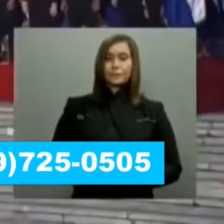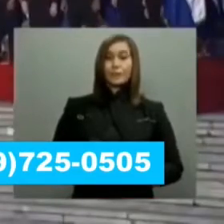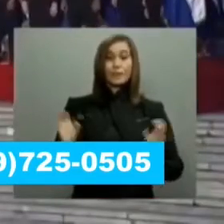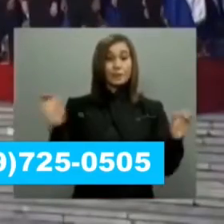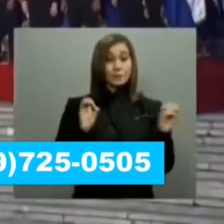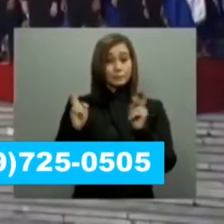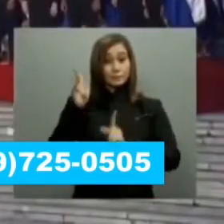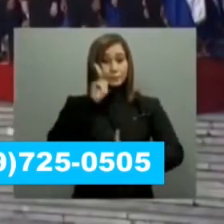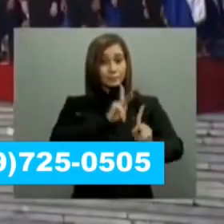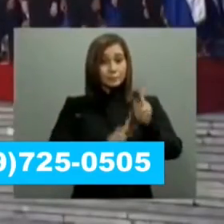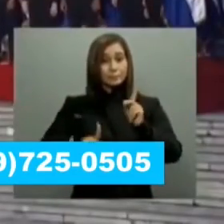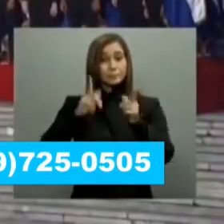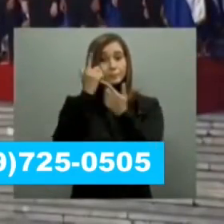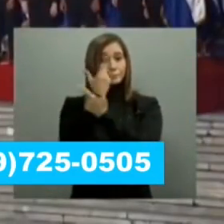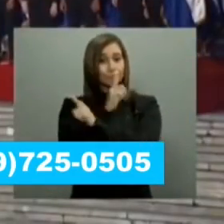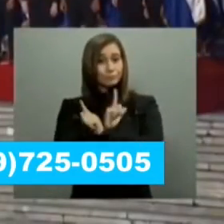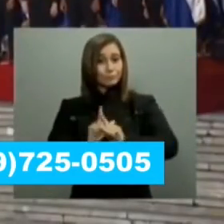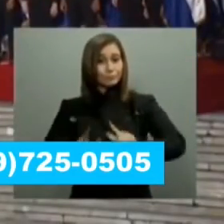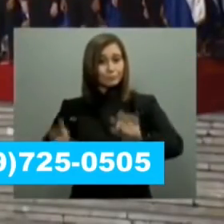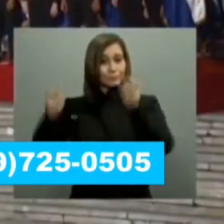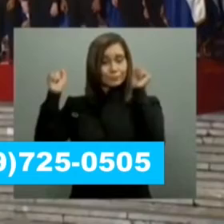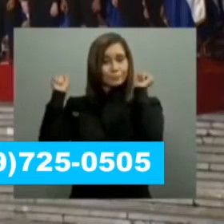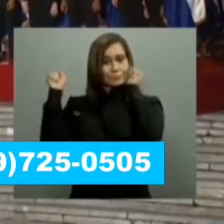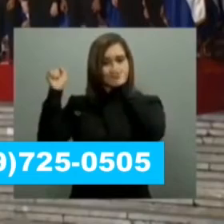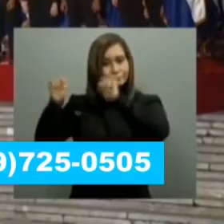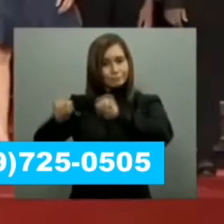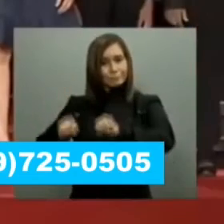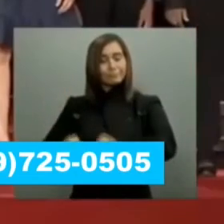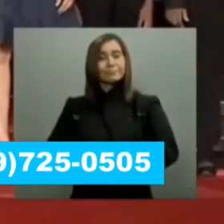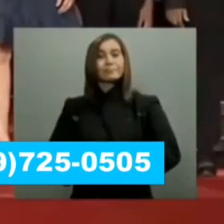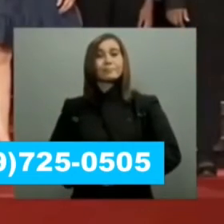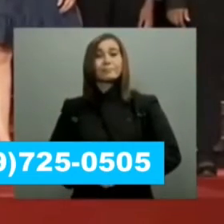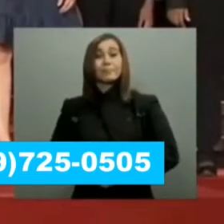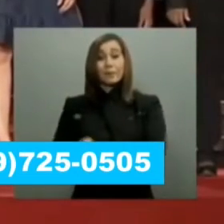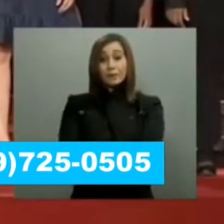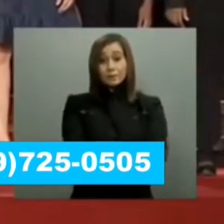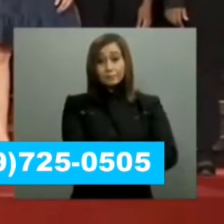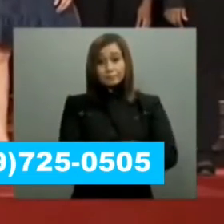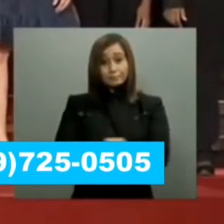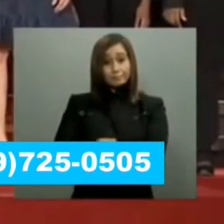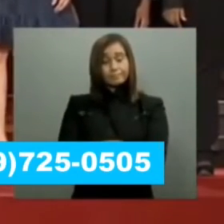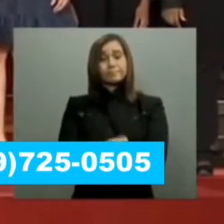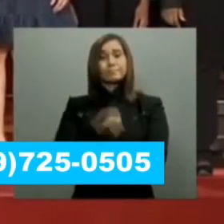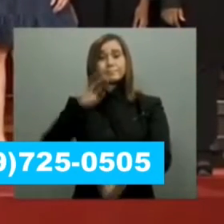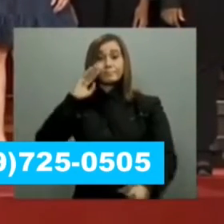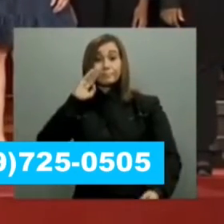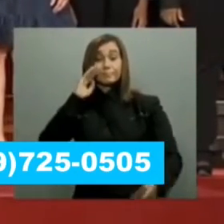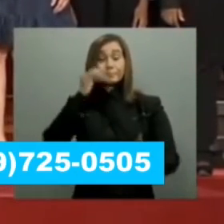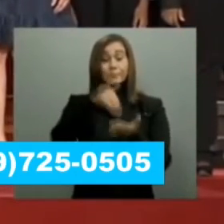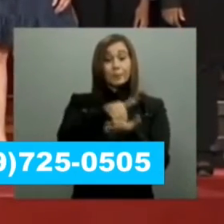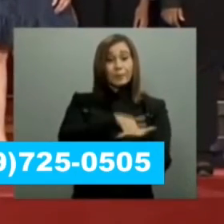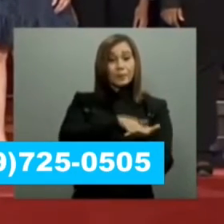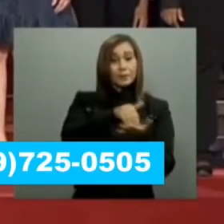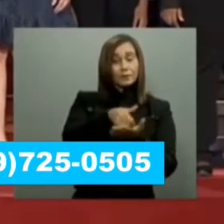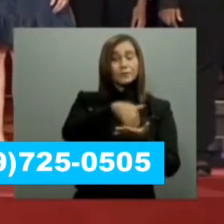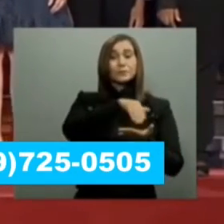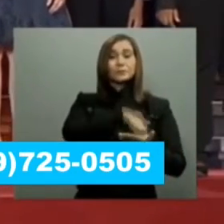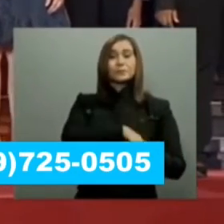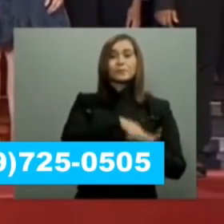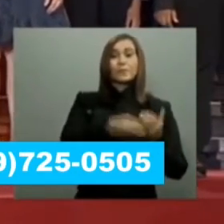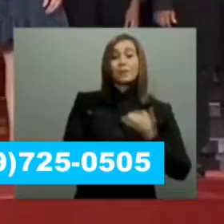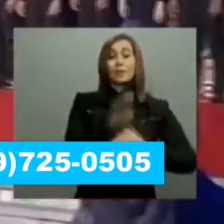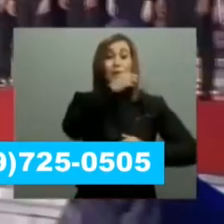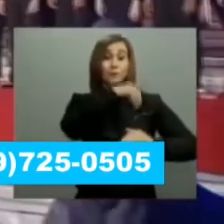complacer pues entonces nos retrasamos y también que su gobierno hasta ahora ha sido bueno transparente han salido a la luz muchas